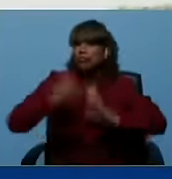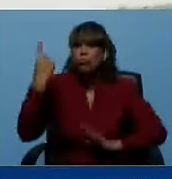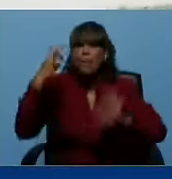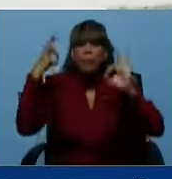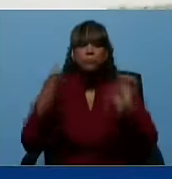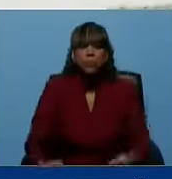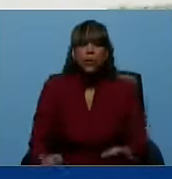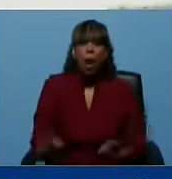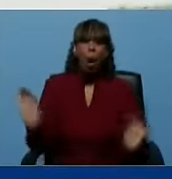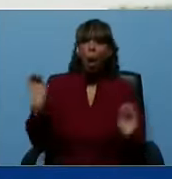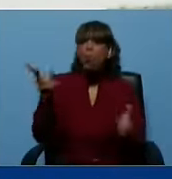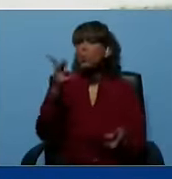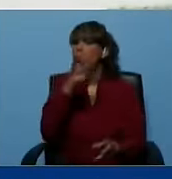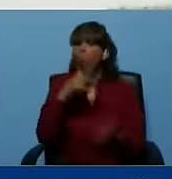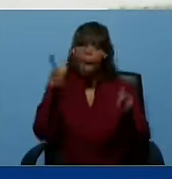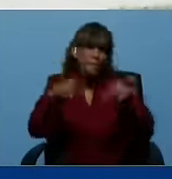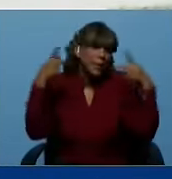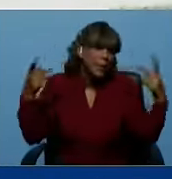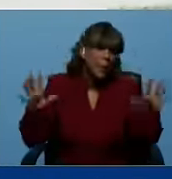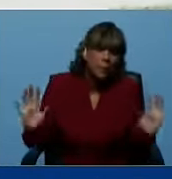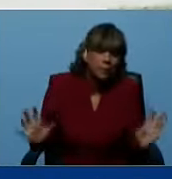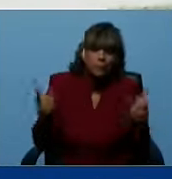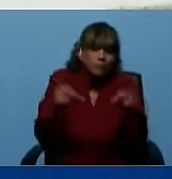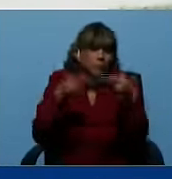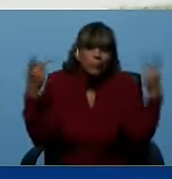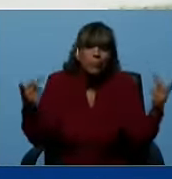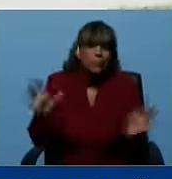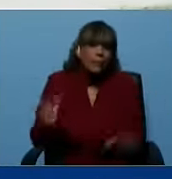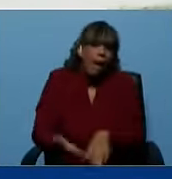sale, ya no hay periódico escrito, ¿verdad?